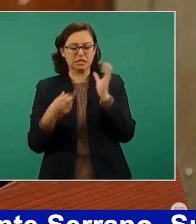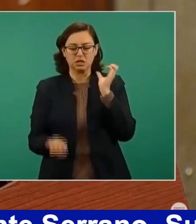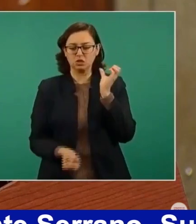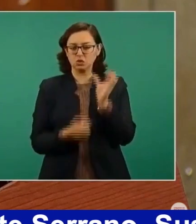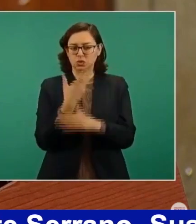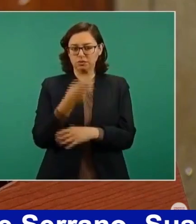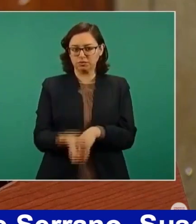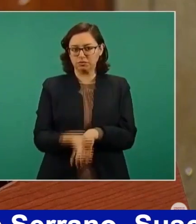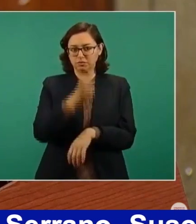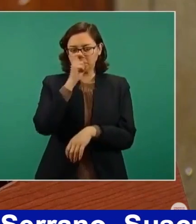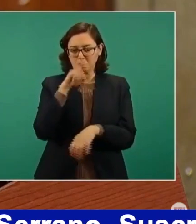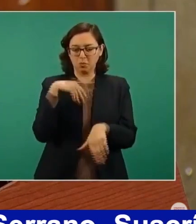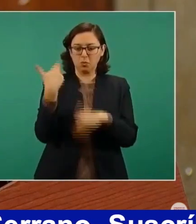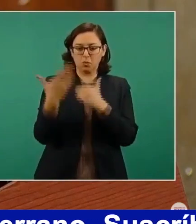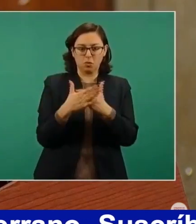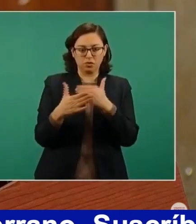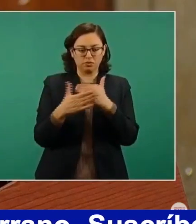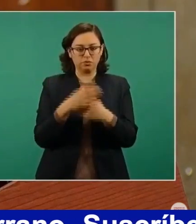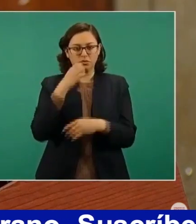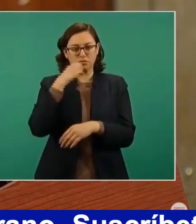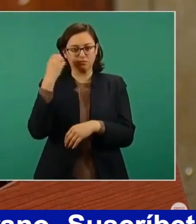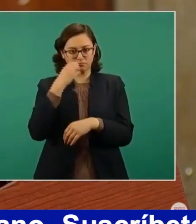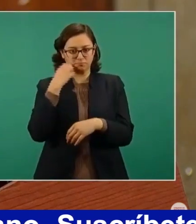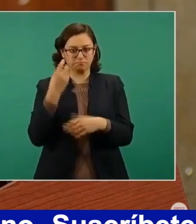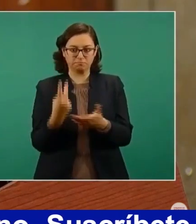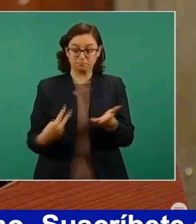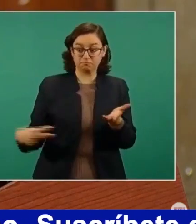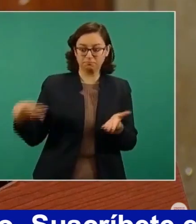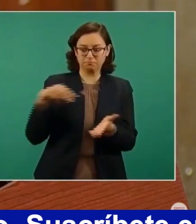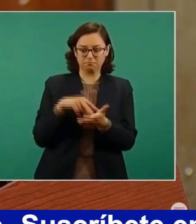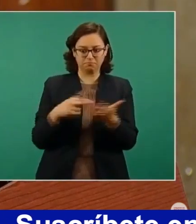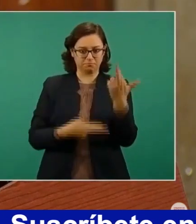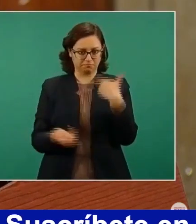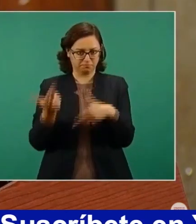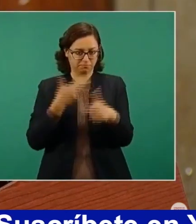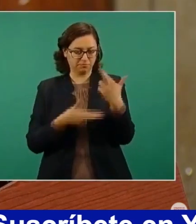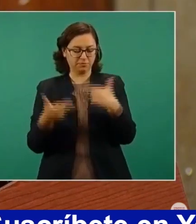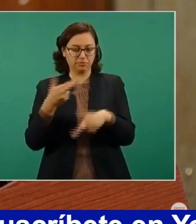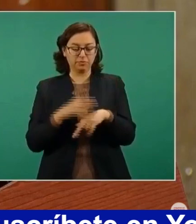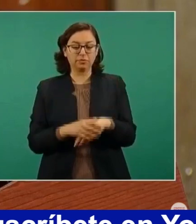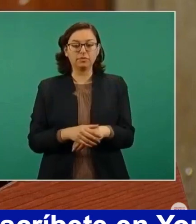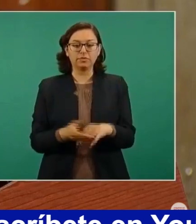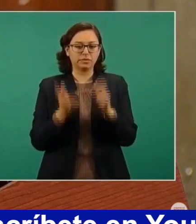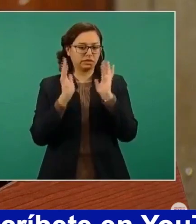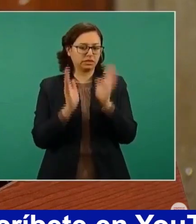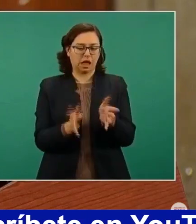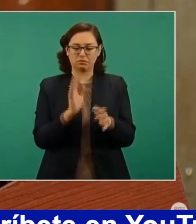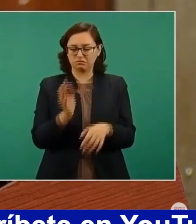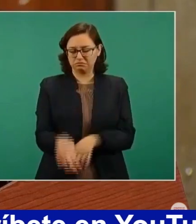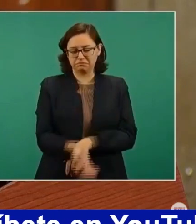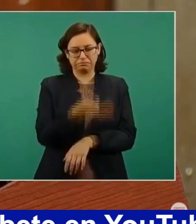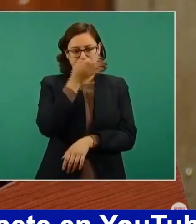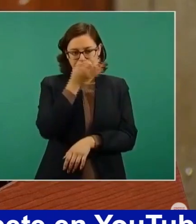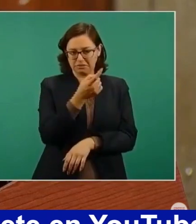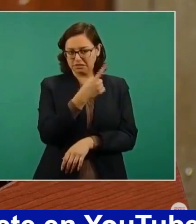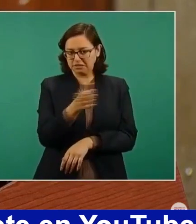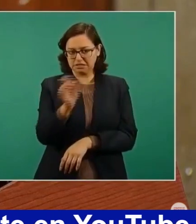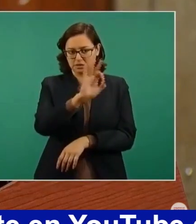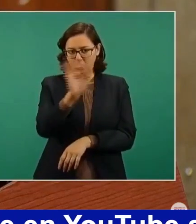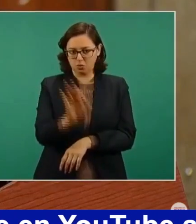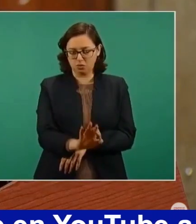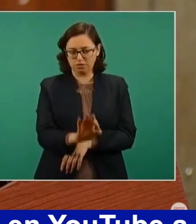para poder iniciar el regreso a clases. Se ha aplicado prácticamente en la totalidad del personal